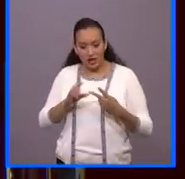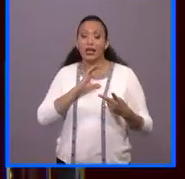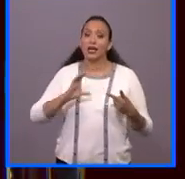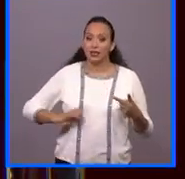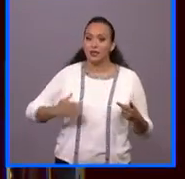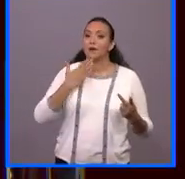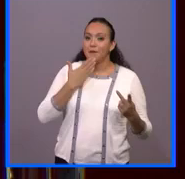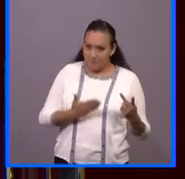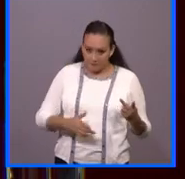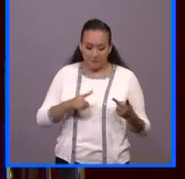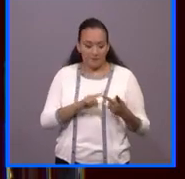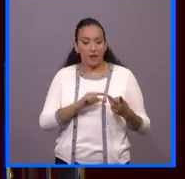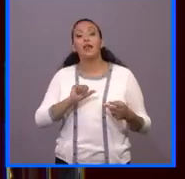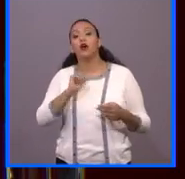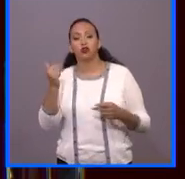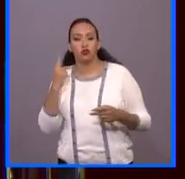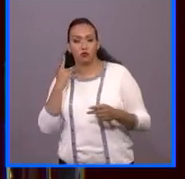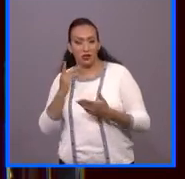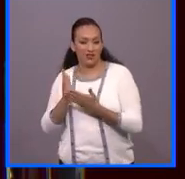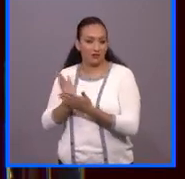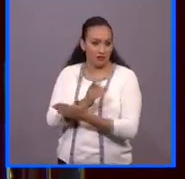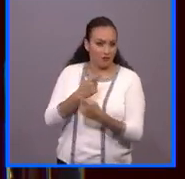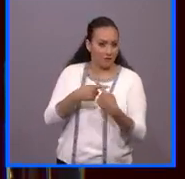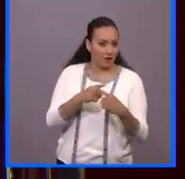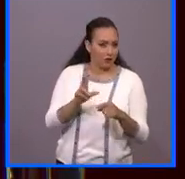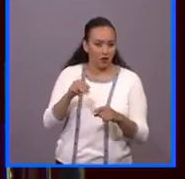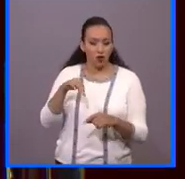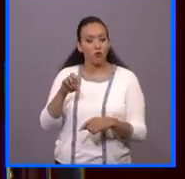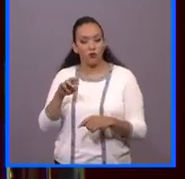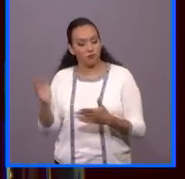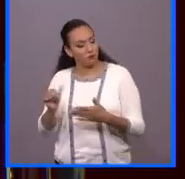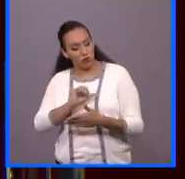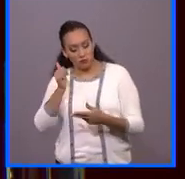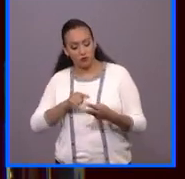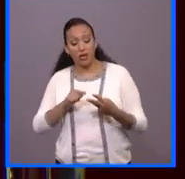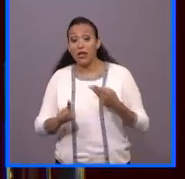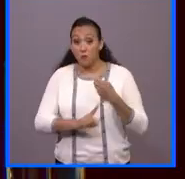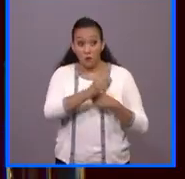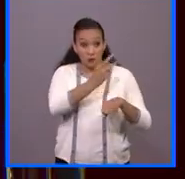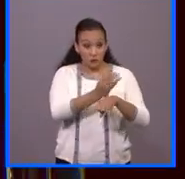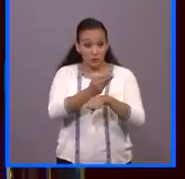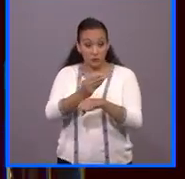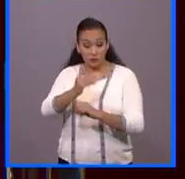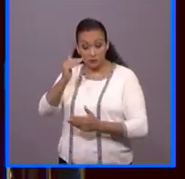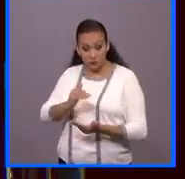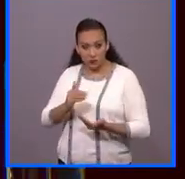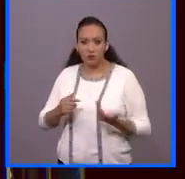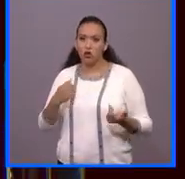candidaturas de otras fuerzas políticas distintas a la del gobierno, si conseguimos reducir todos esos problemas, para